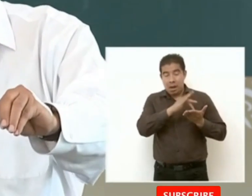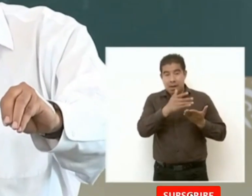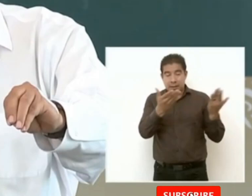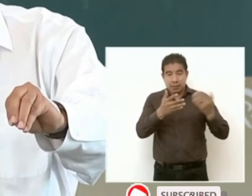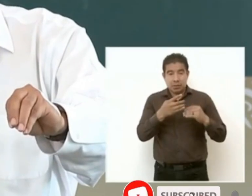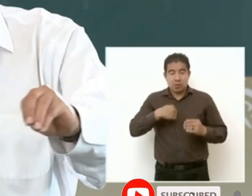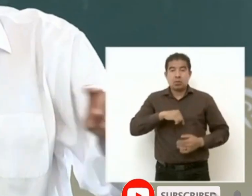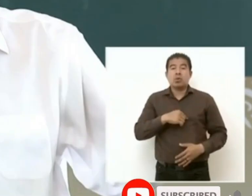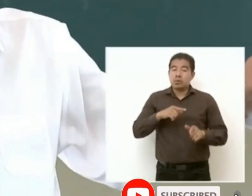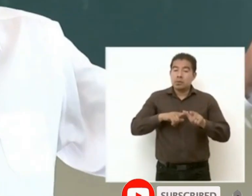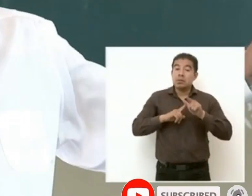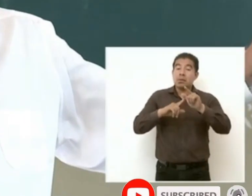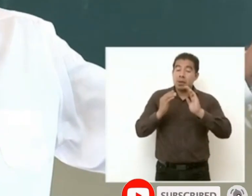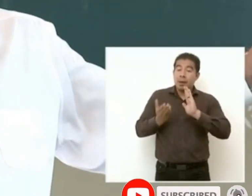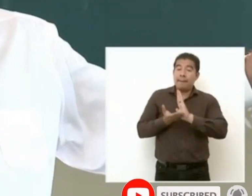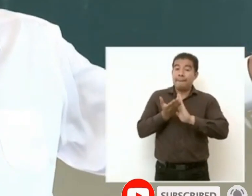vamos a construir